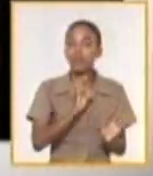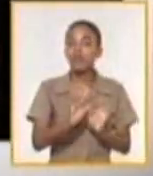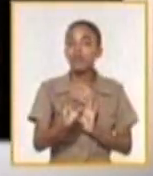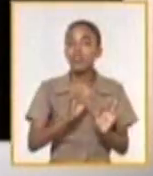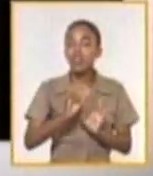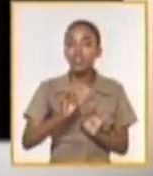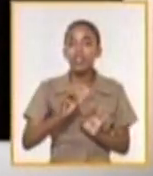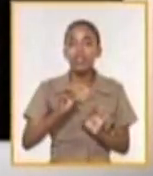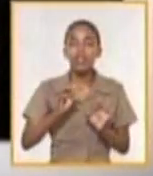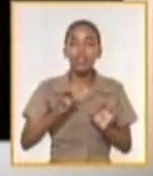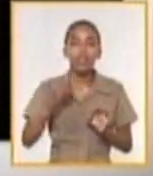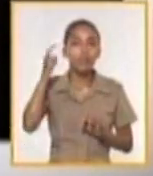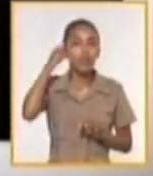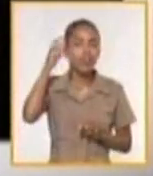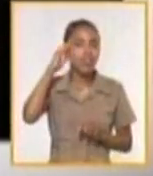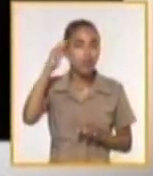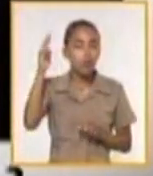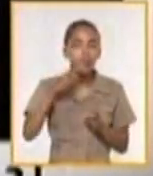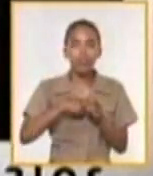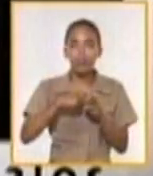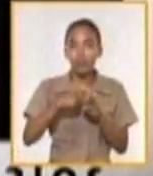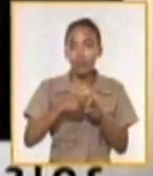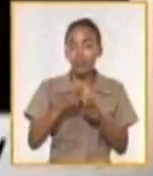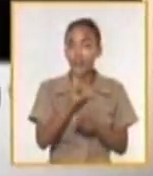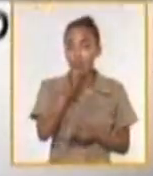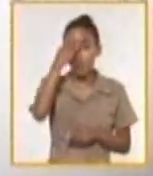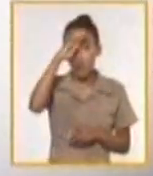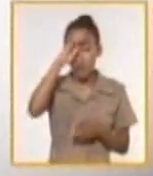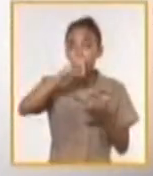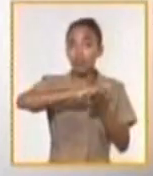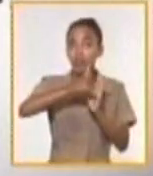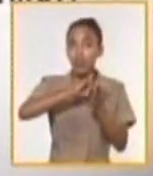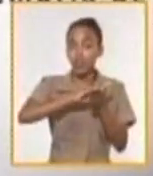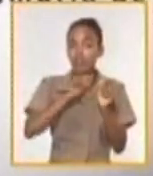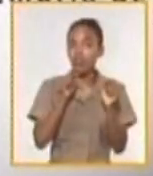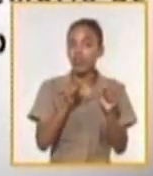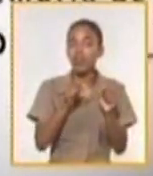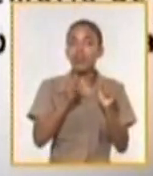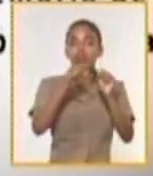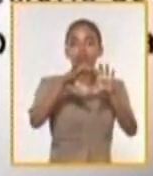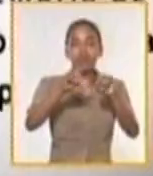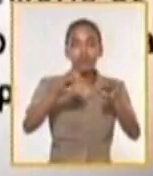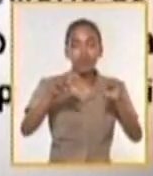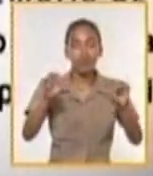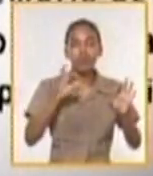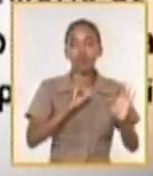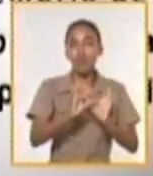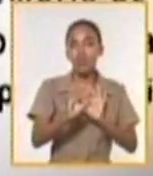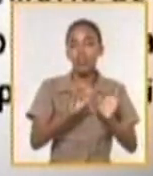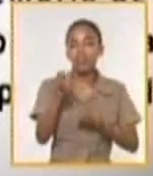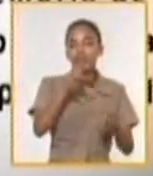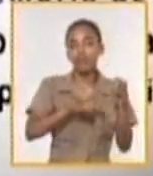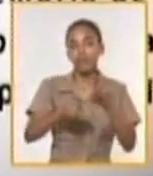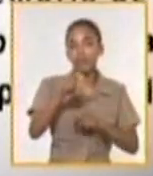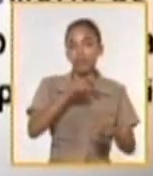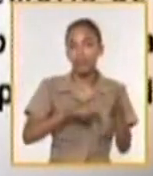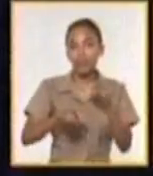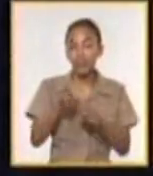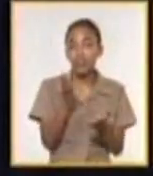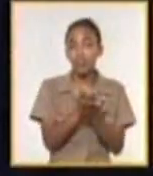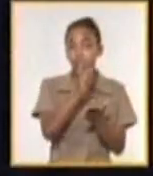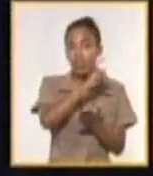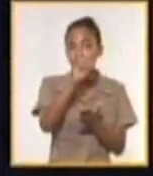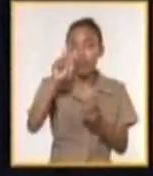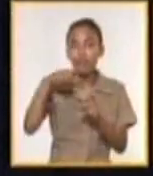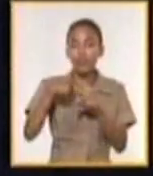histórica de la Revolución Cubana, el proyecto Crónicas se ha encargado de divulgar y propiciar la investigación académica y gestión editorial de